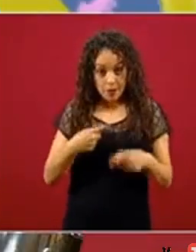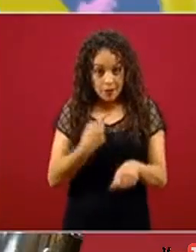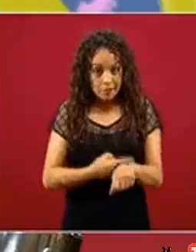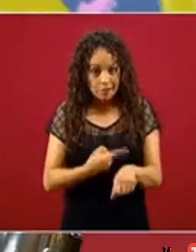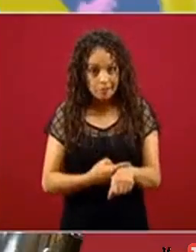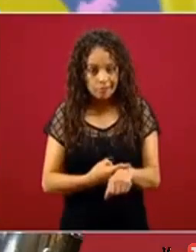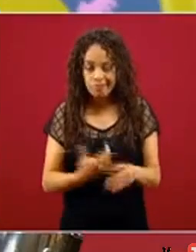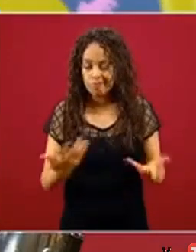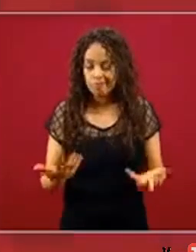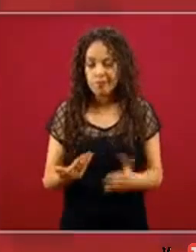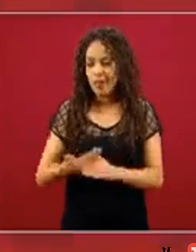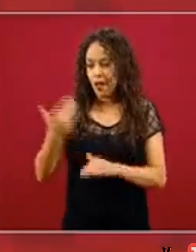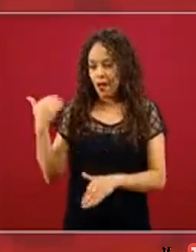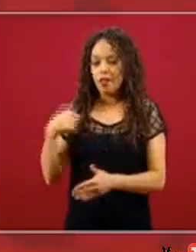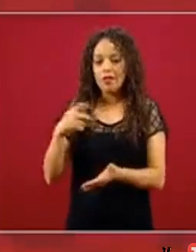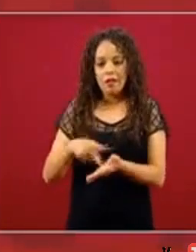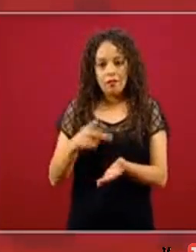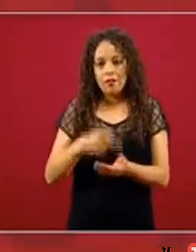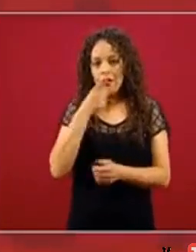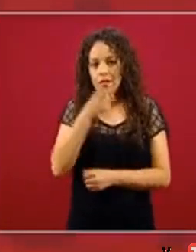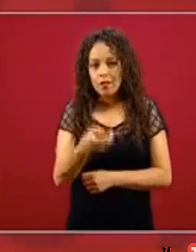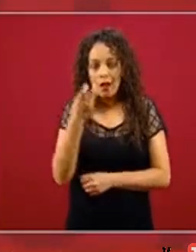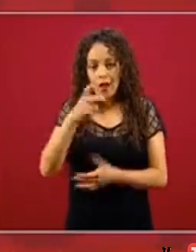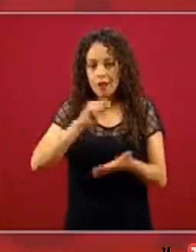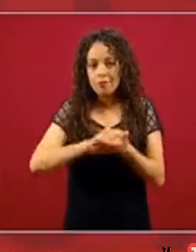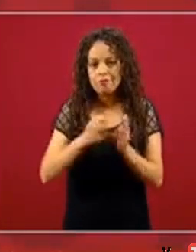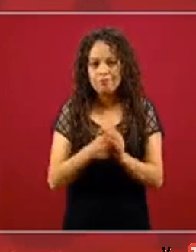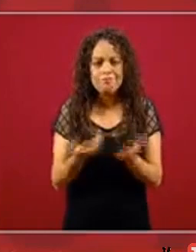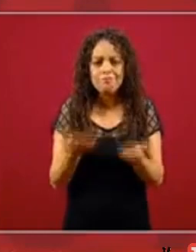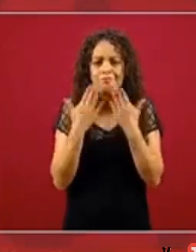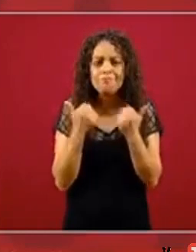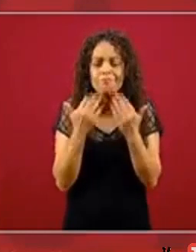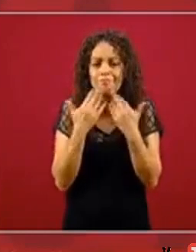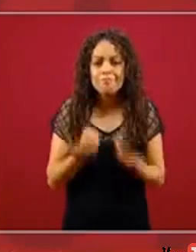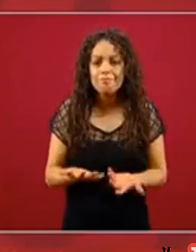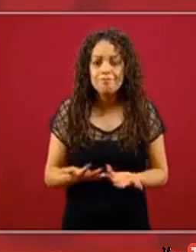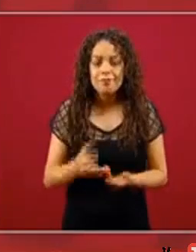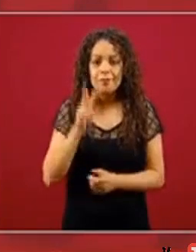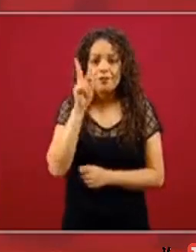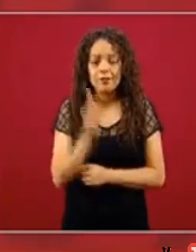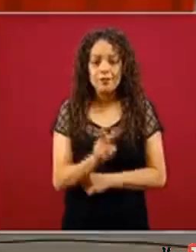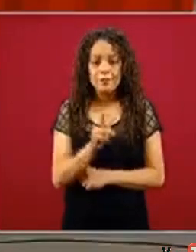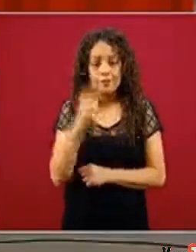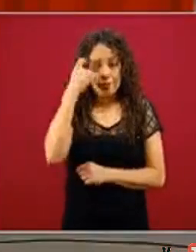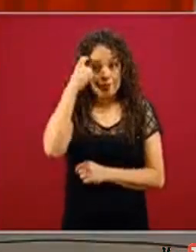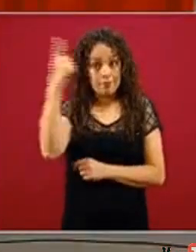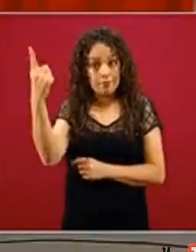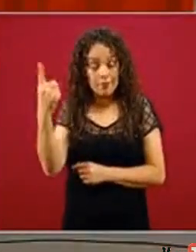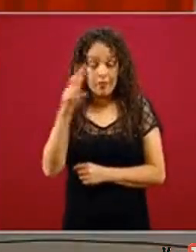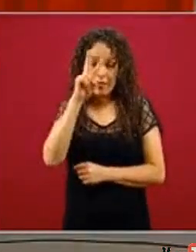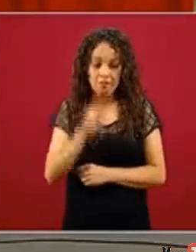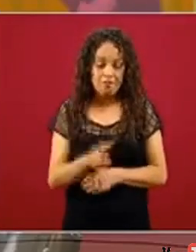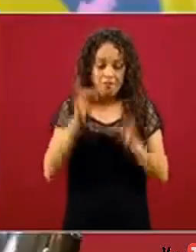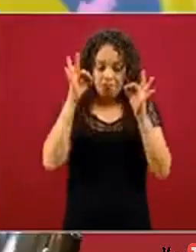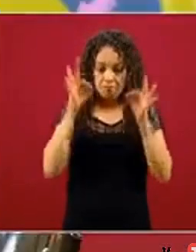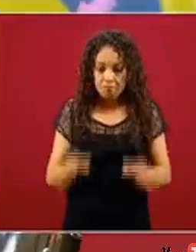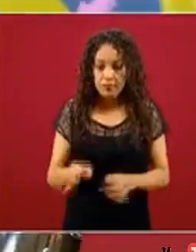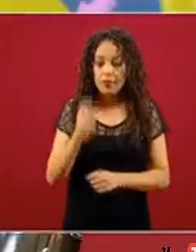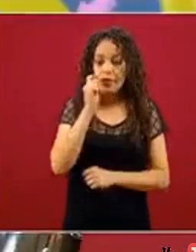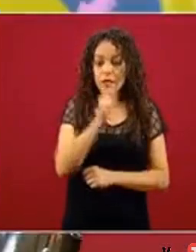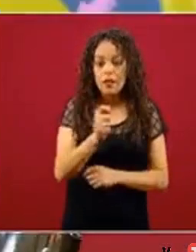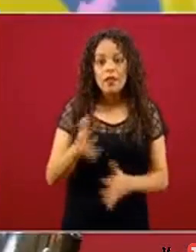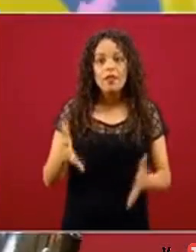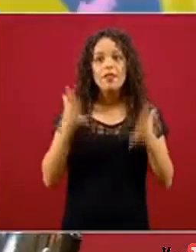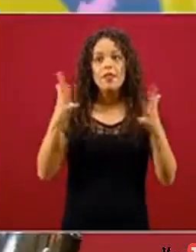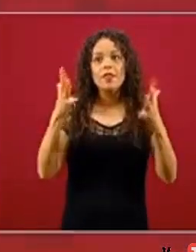repetidamente que esto no tiene un sentido técnico. La expectativa nos parece pues legítima en términos del deseo de encontrar